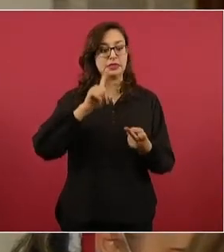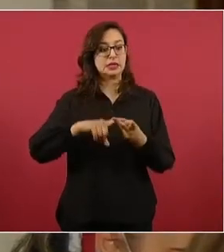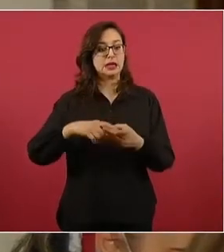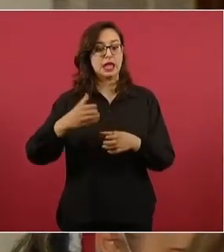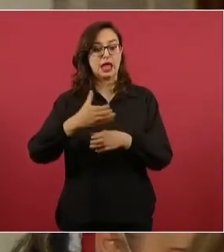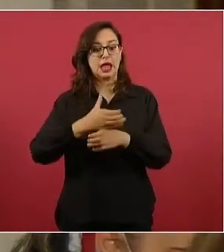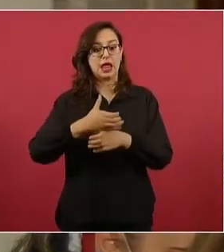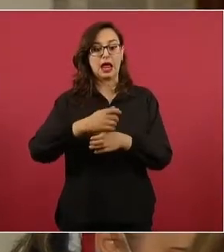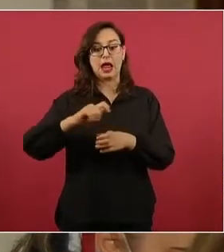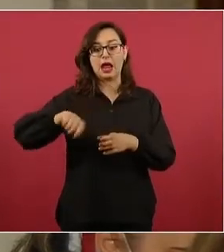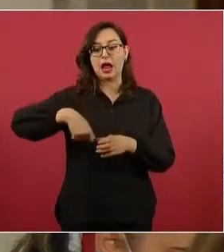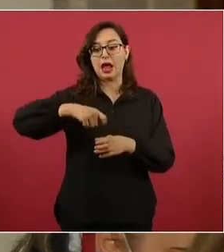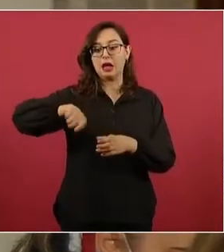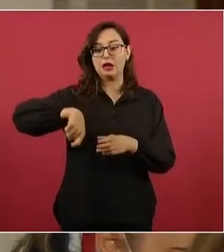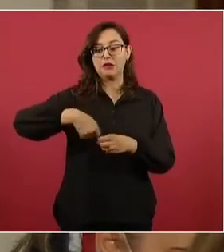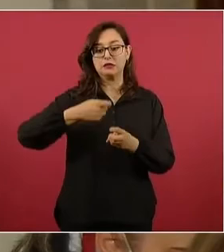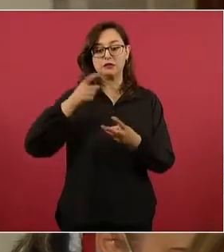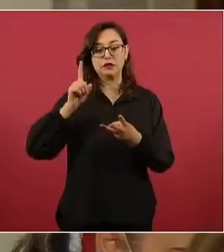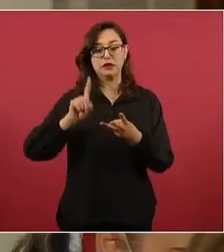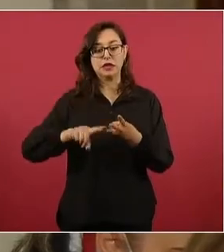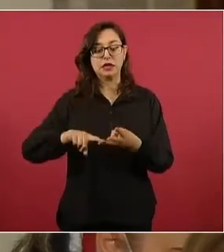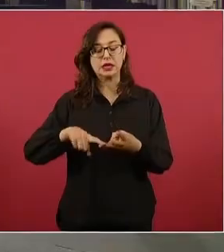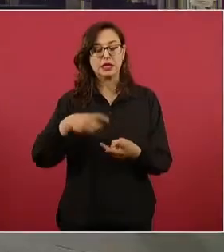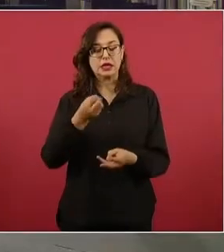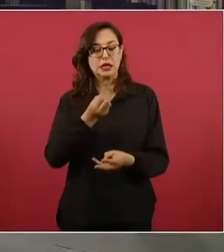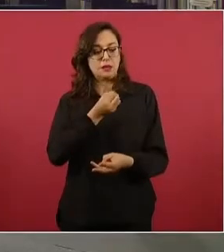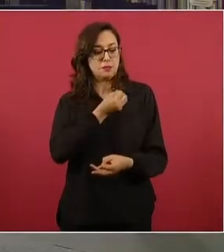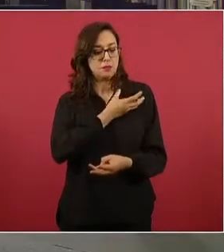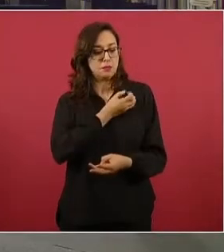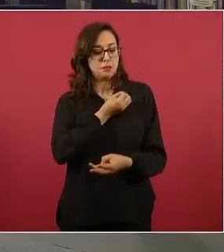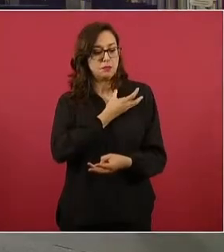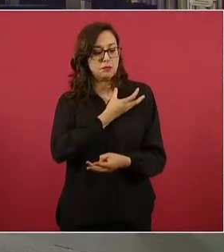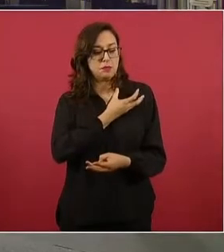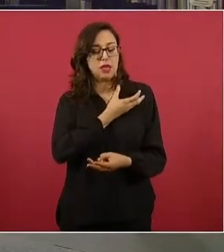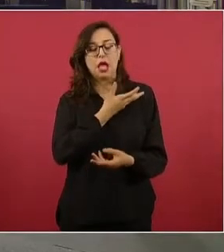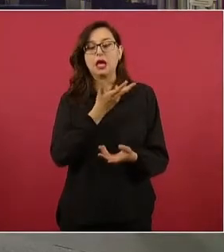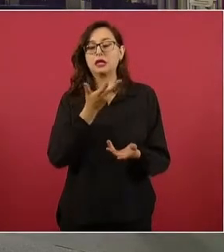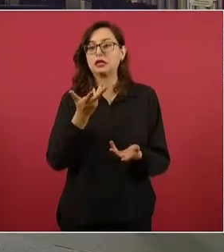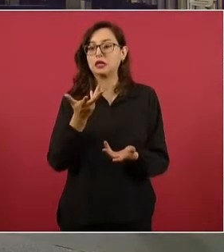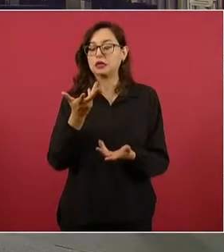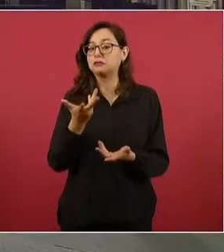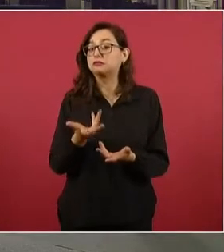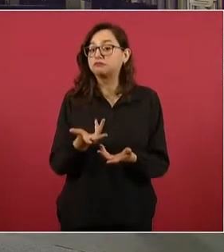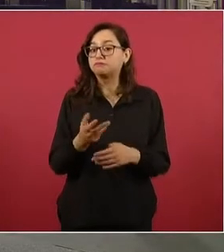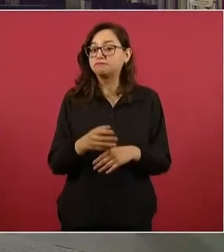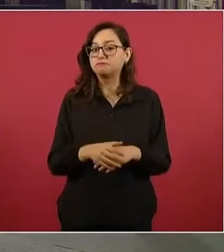leche evaporada. Entonces, ¿qué ustedes supieron de